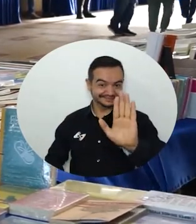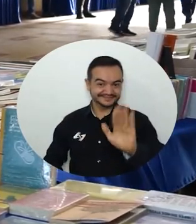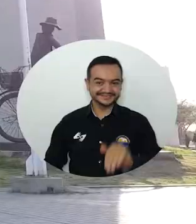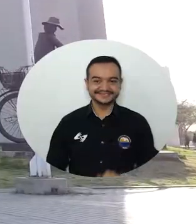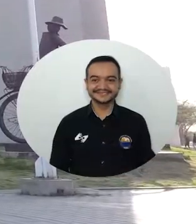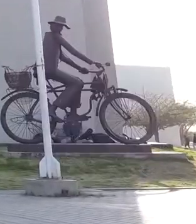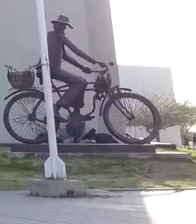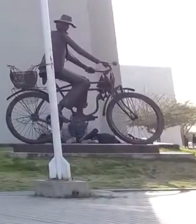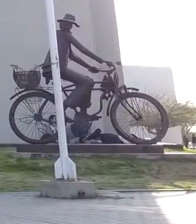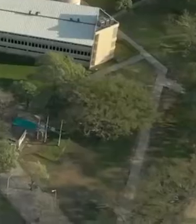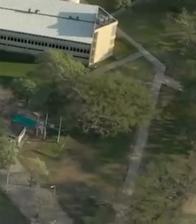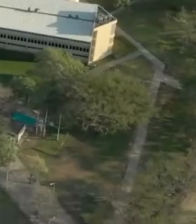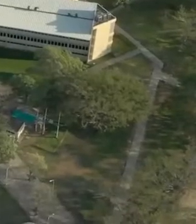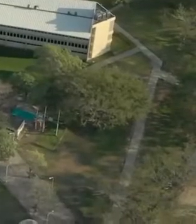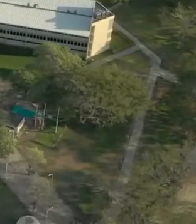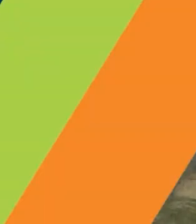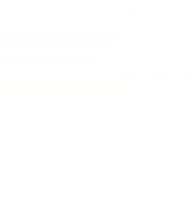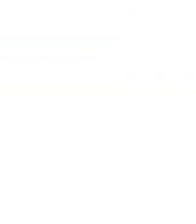regresamos.